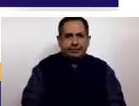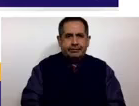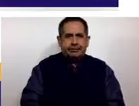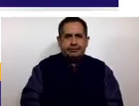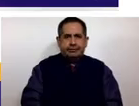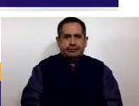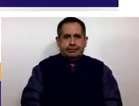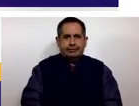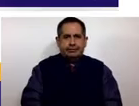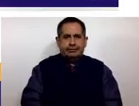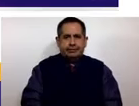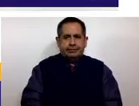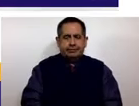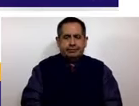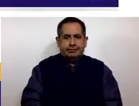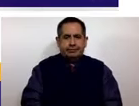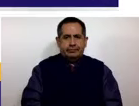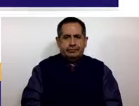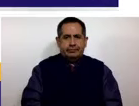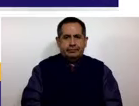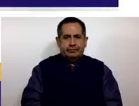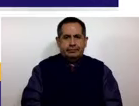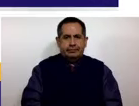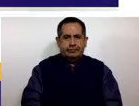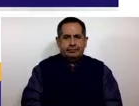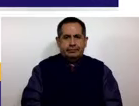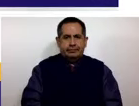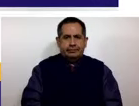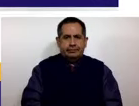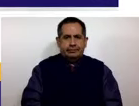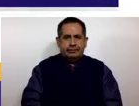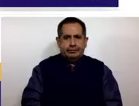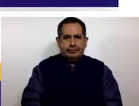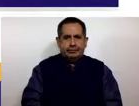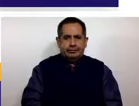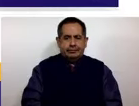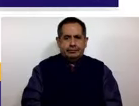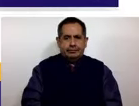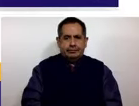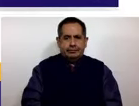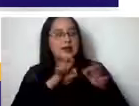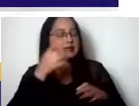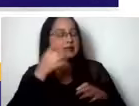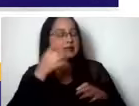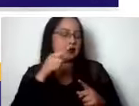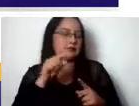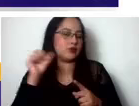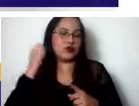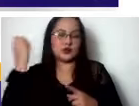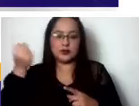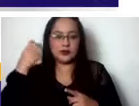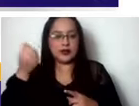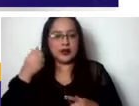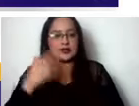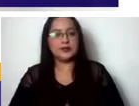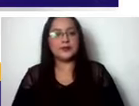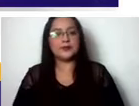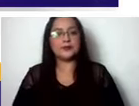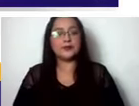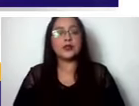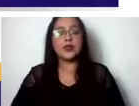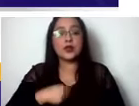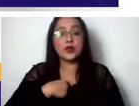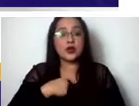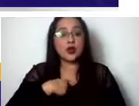Yo sí les diría que tengo un mantra que saqué para otra conversación, que es el yo aprendo a cuidar,